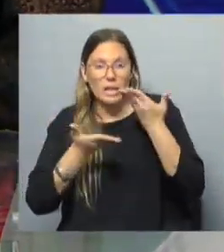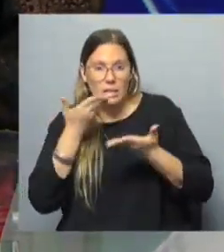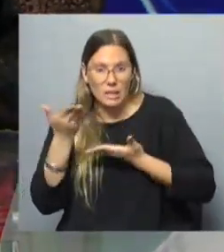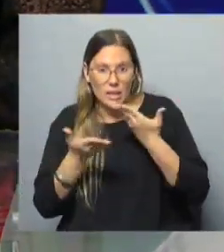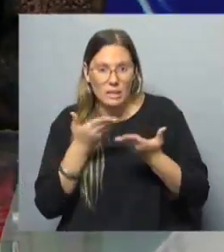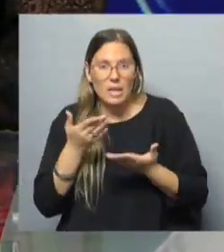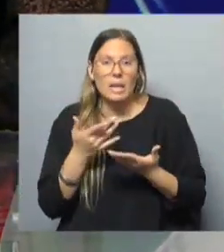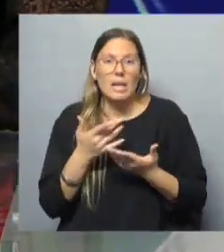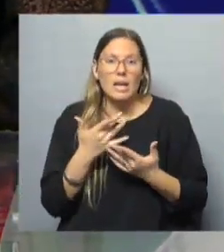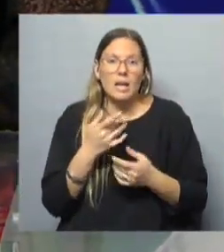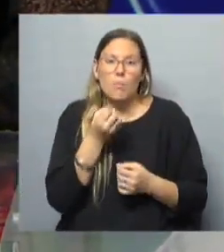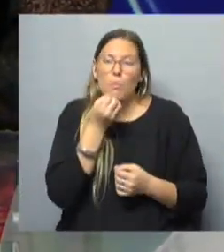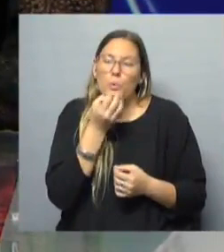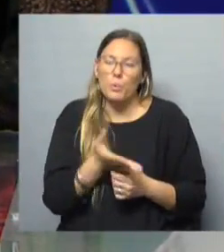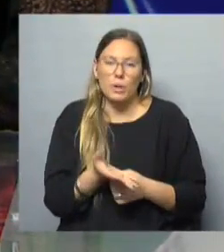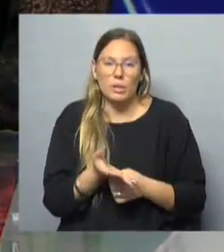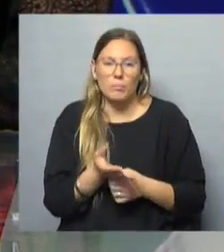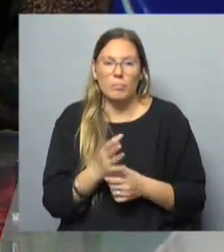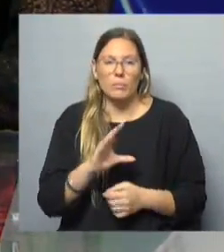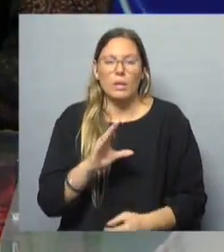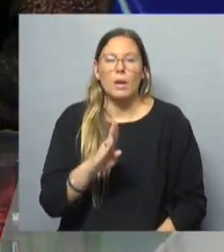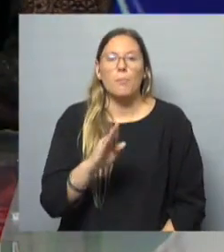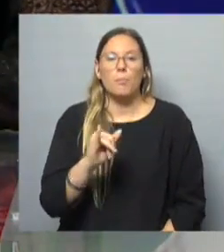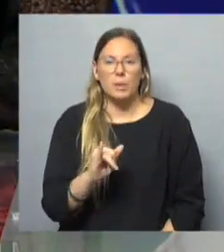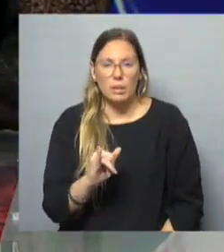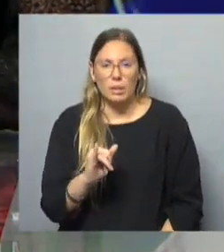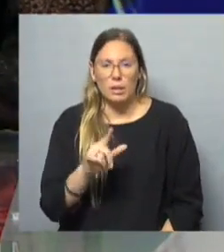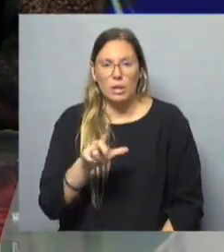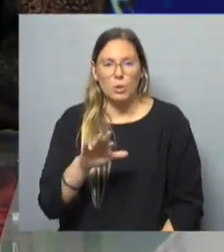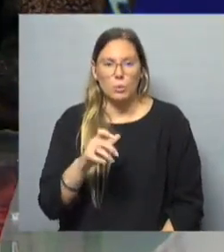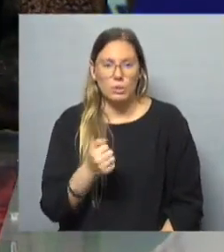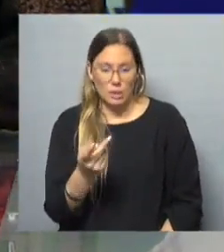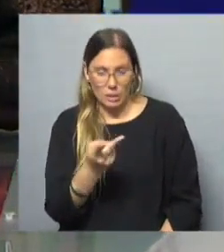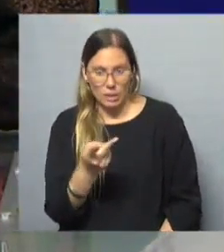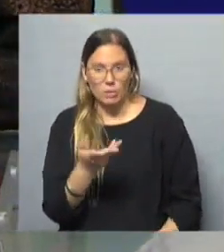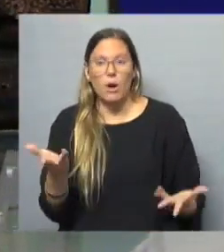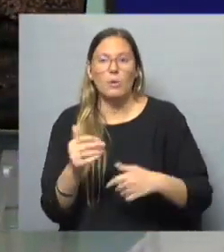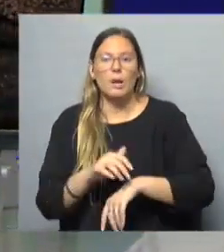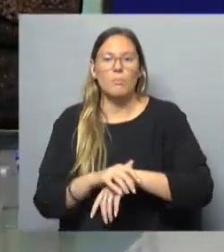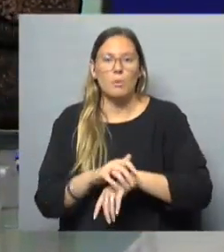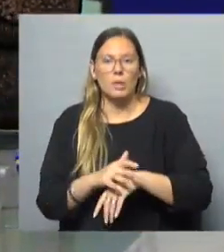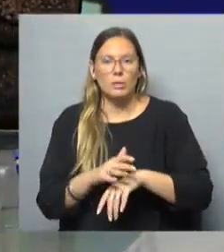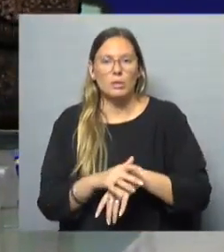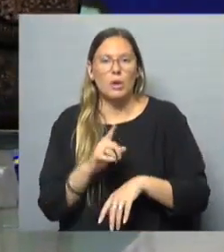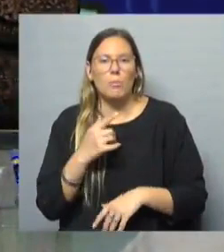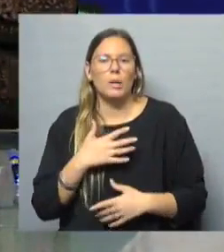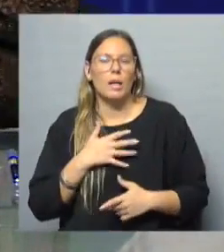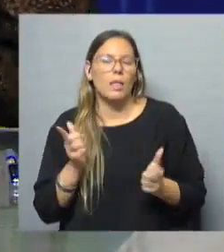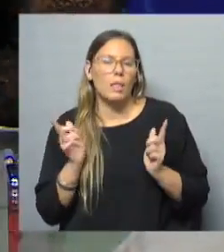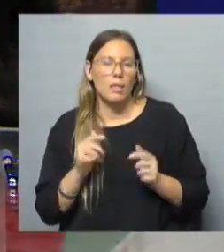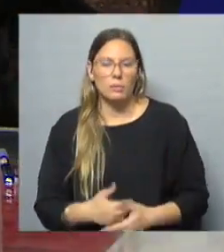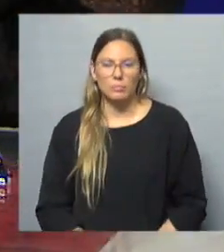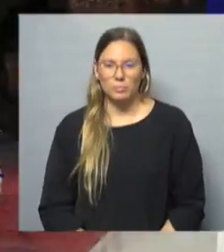con canciones sí. Encendidas. Tenemos a Carmen Pi y Mariana Lucía en este momento para deleitarnos. Chiquilinas,